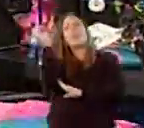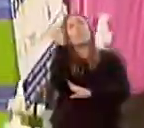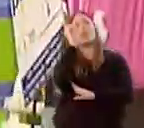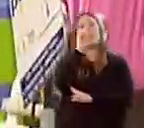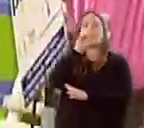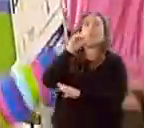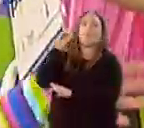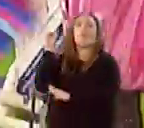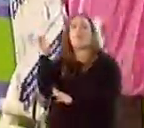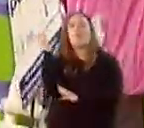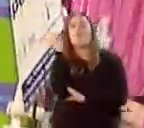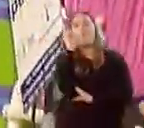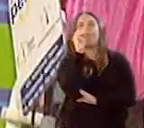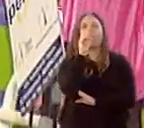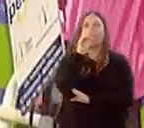o no